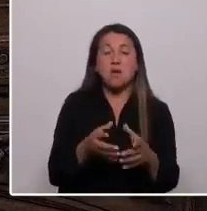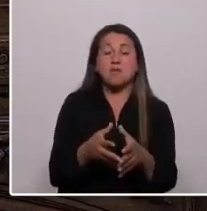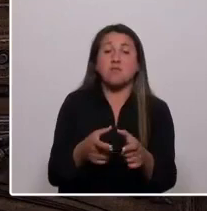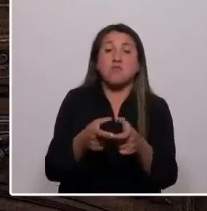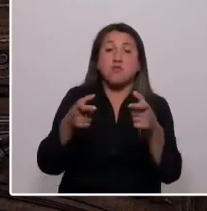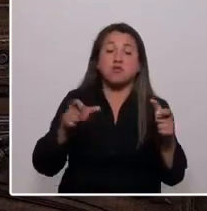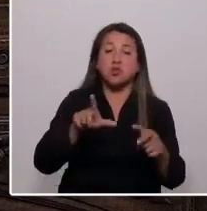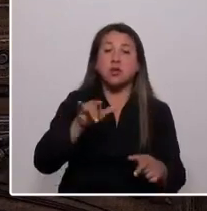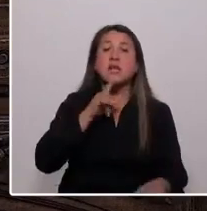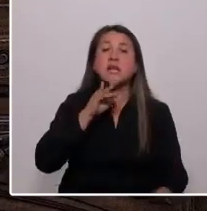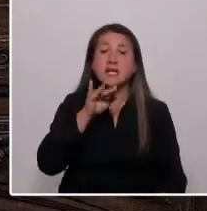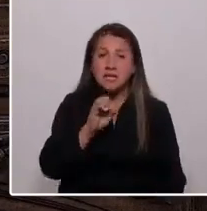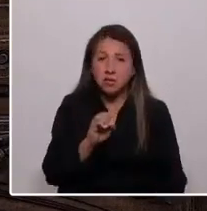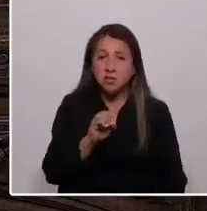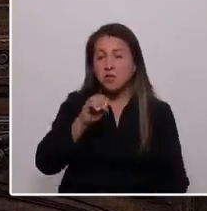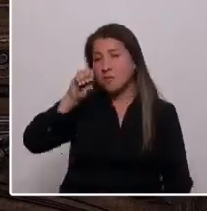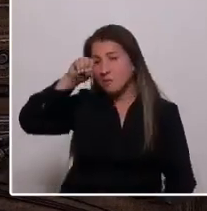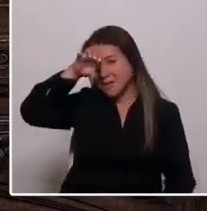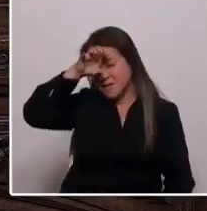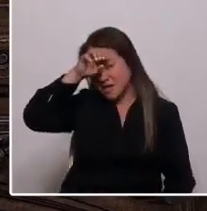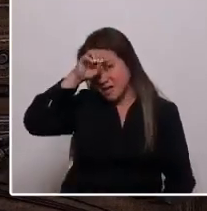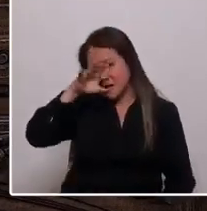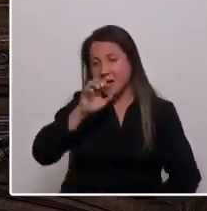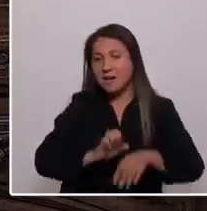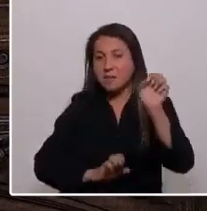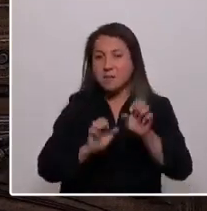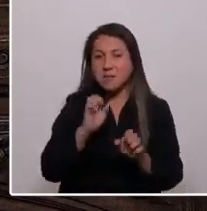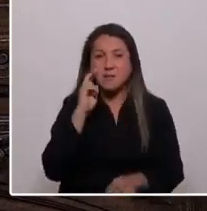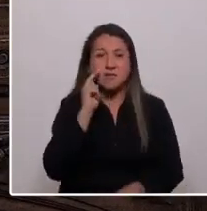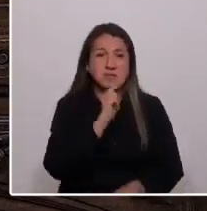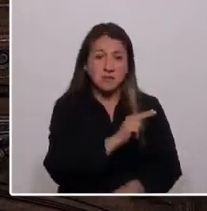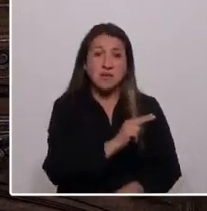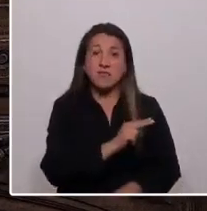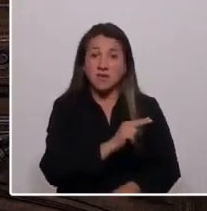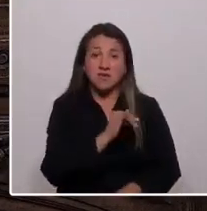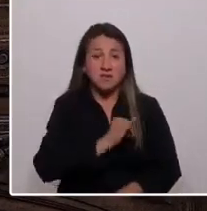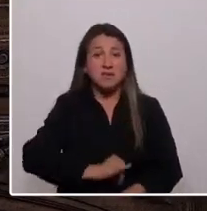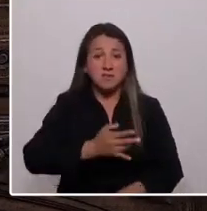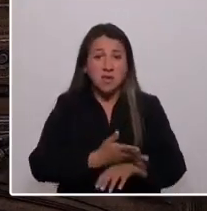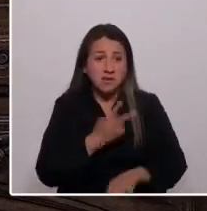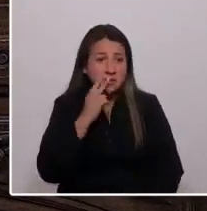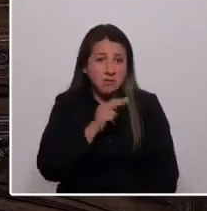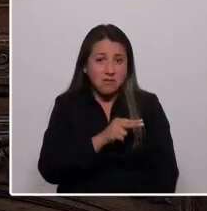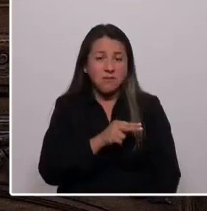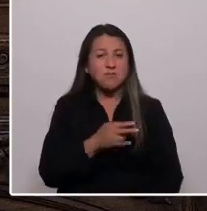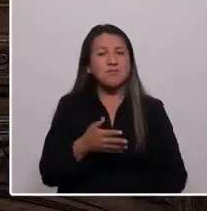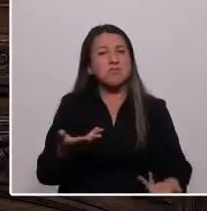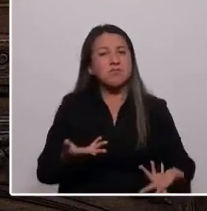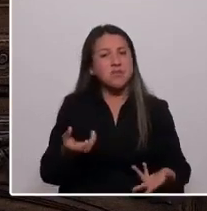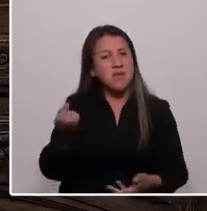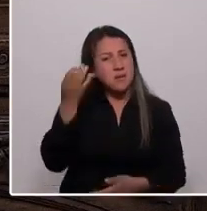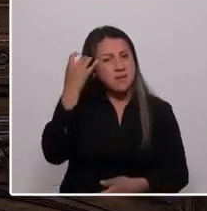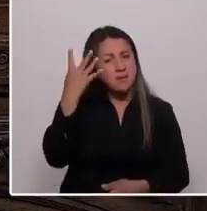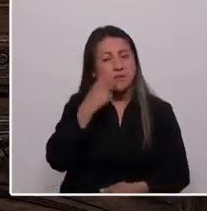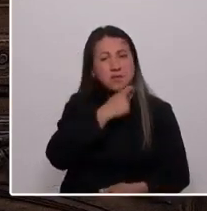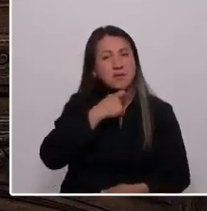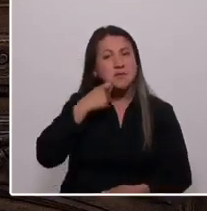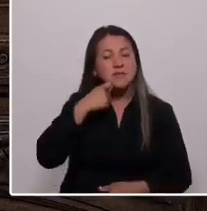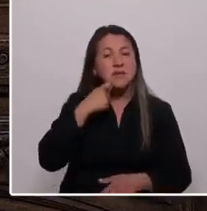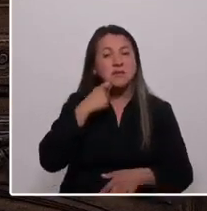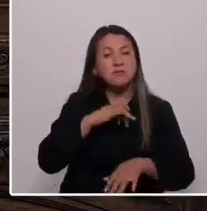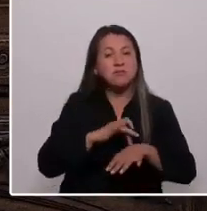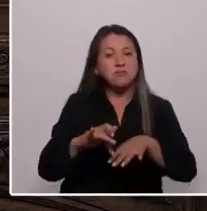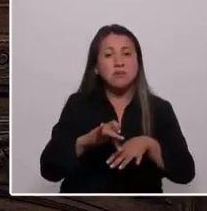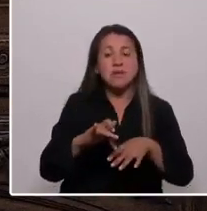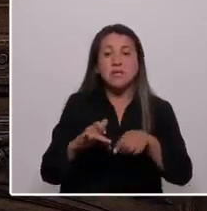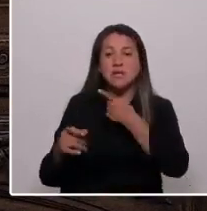faenas mineras entre otros pueden ser vistos desde el espacio que podemos aprender del desierto y de la historia la desigualdad estructural de